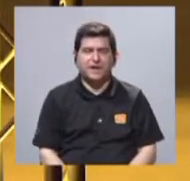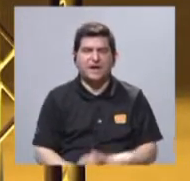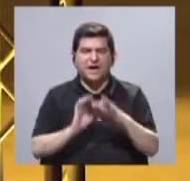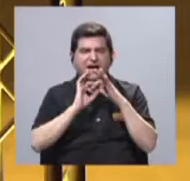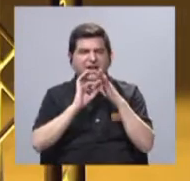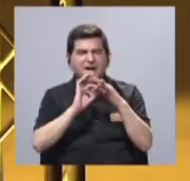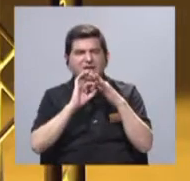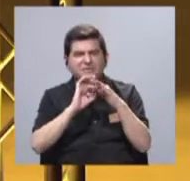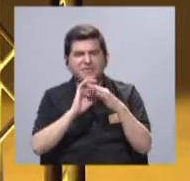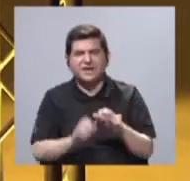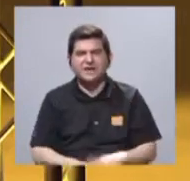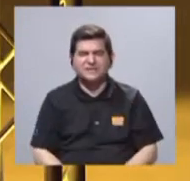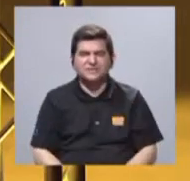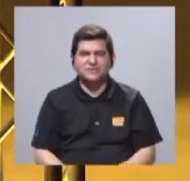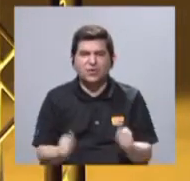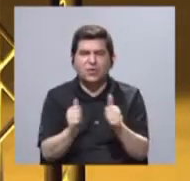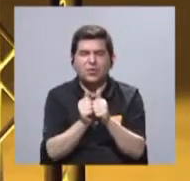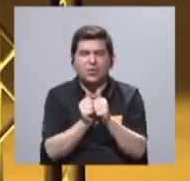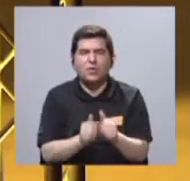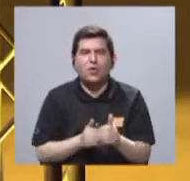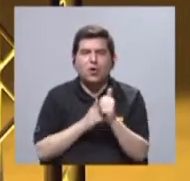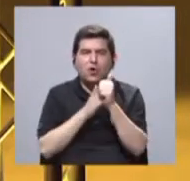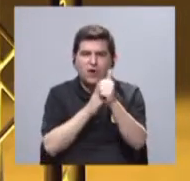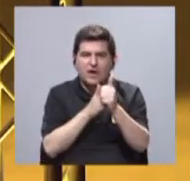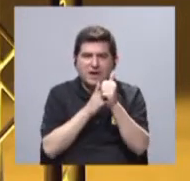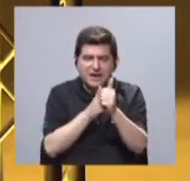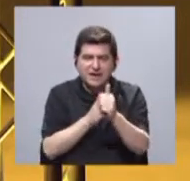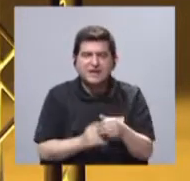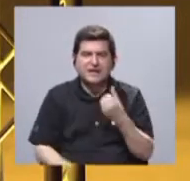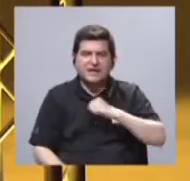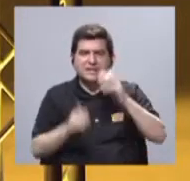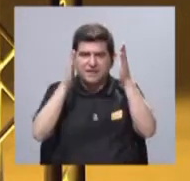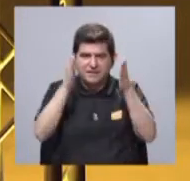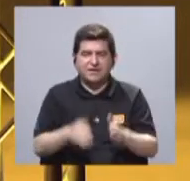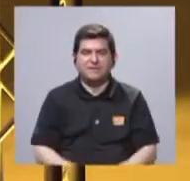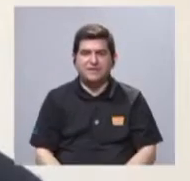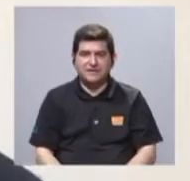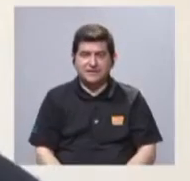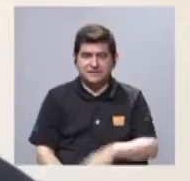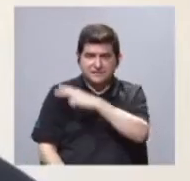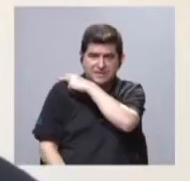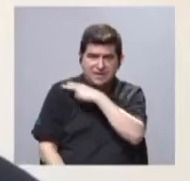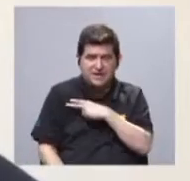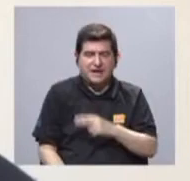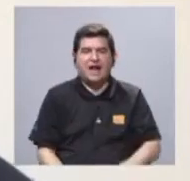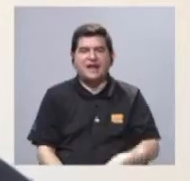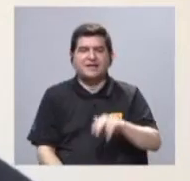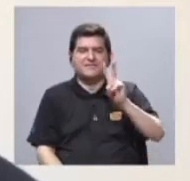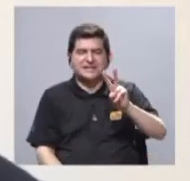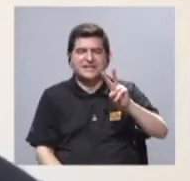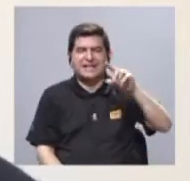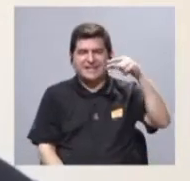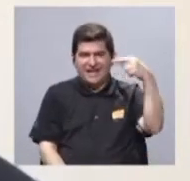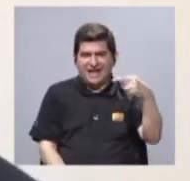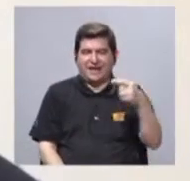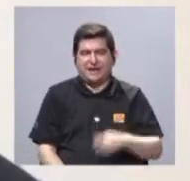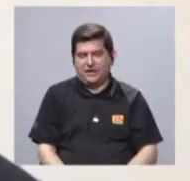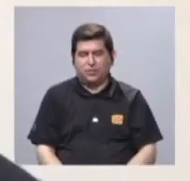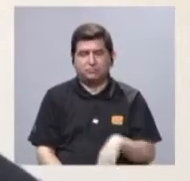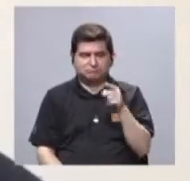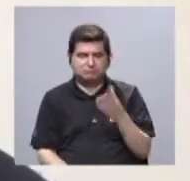hay una relación ahí epistolar con el líder de estos rebeldes, que era el general Vicente